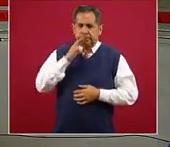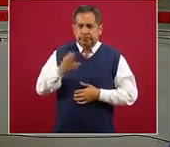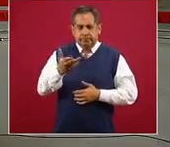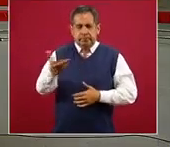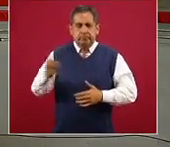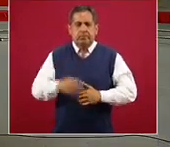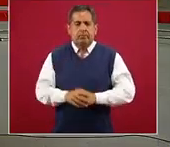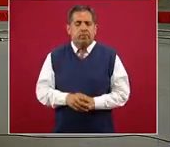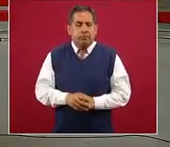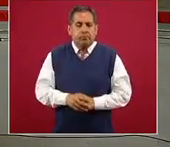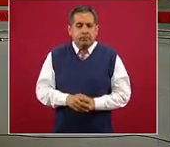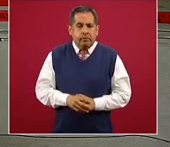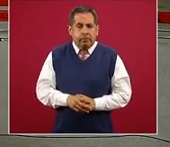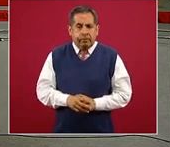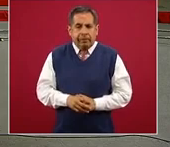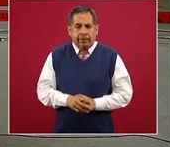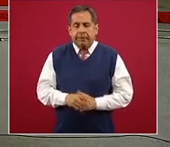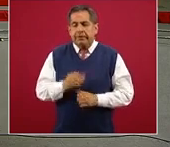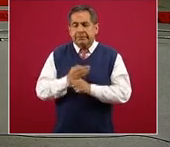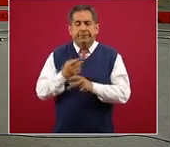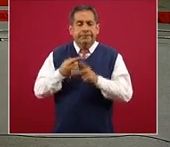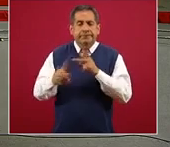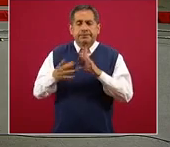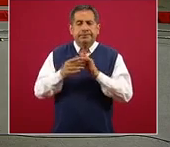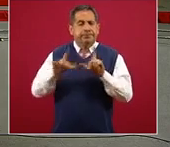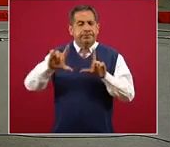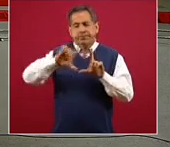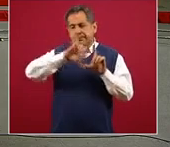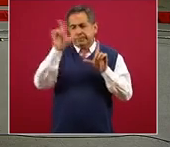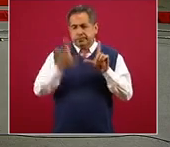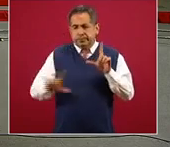ustedes. Entonces, bueno, vamos a iniciar con el escenario nacional.